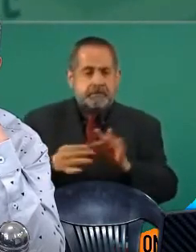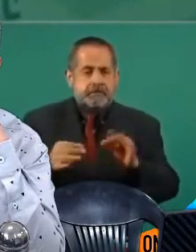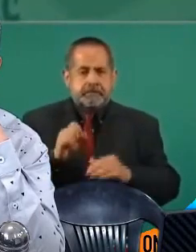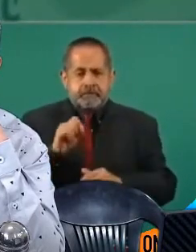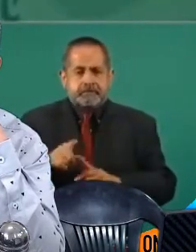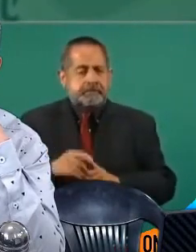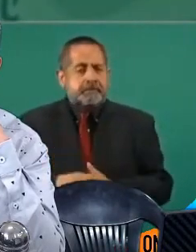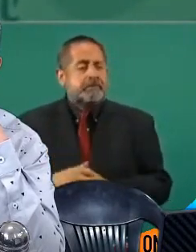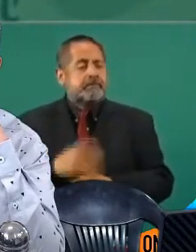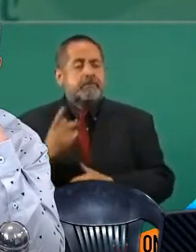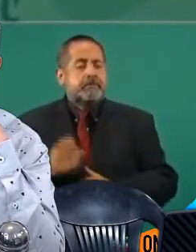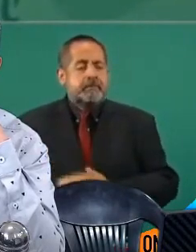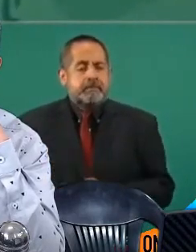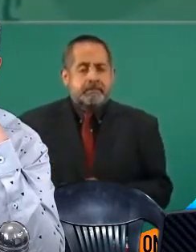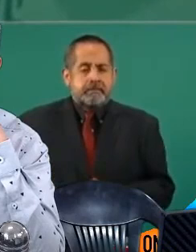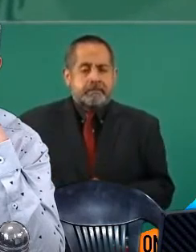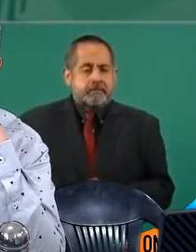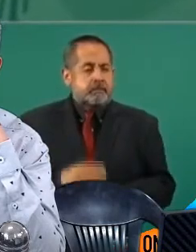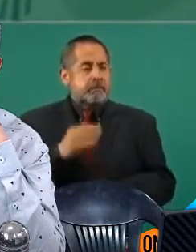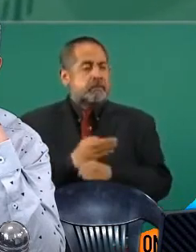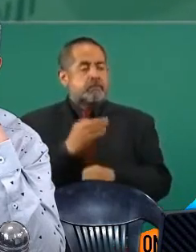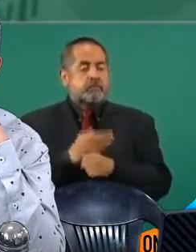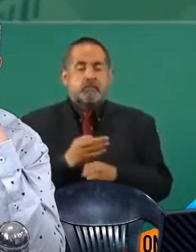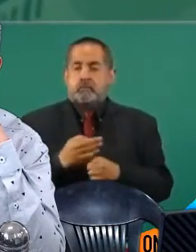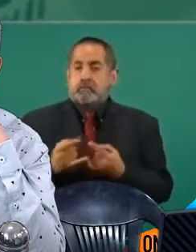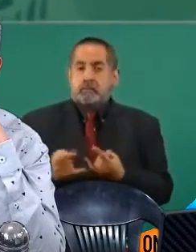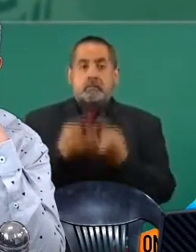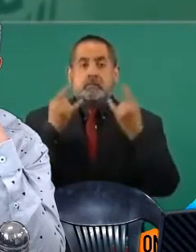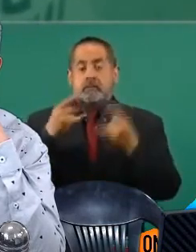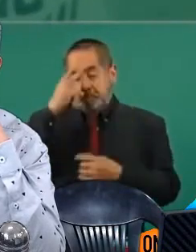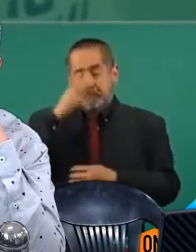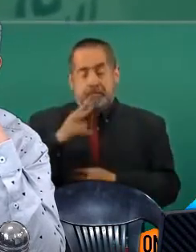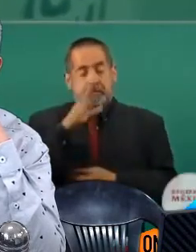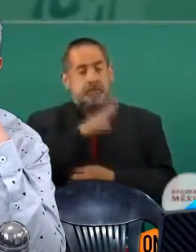porque es un momento estelar en la historia de México.